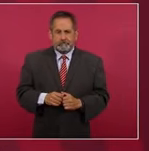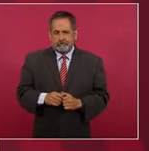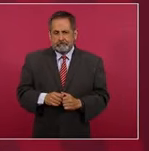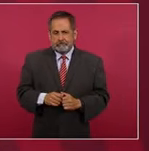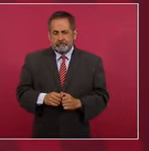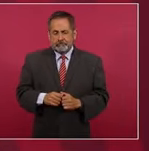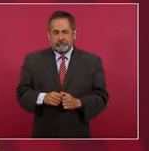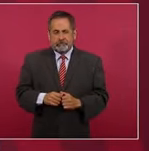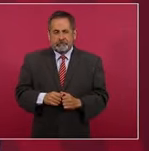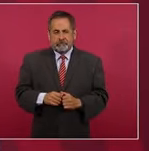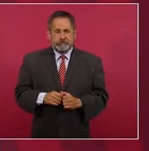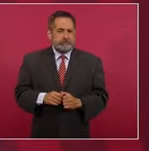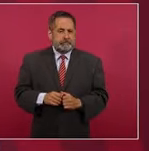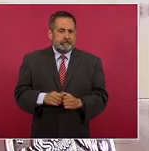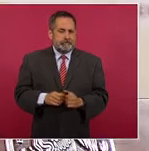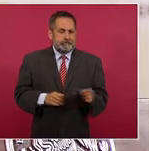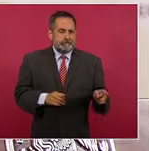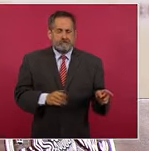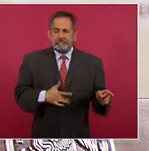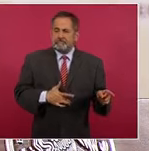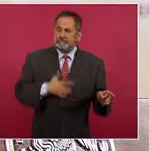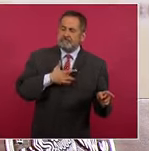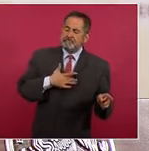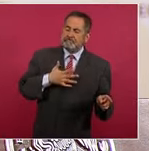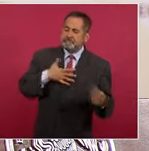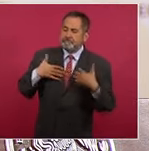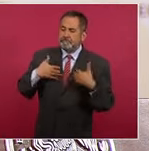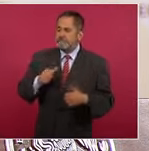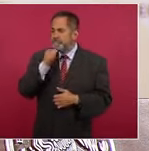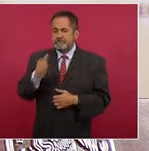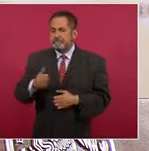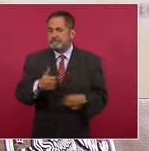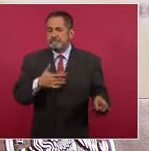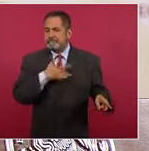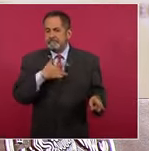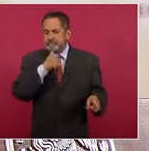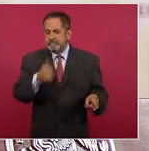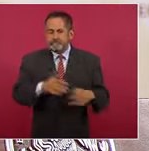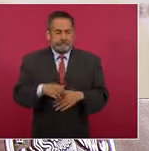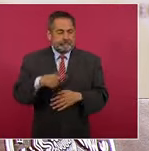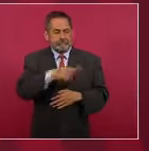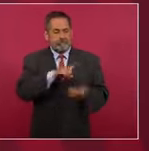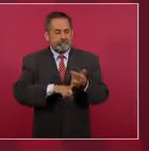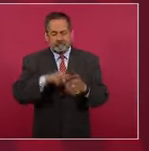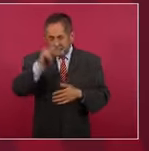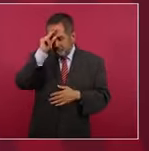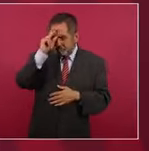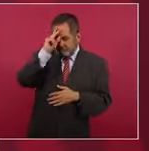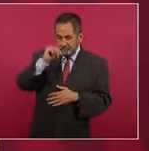no son sensibles ni son inteligentes